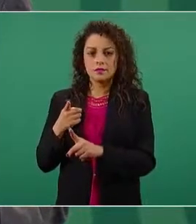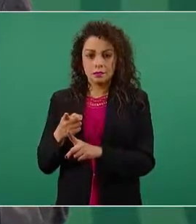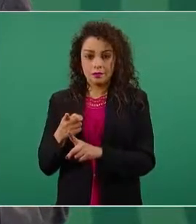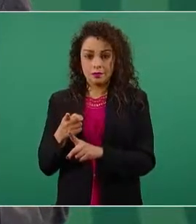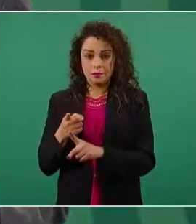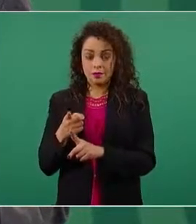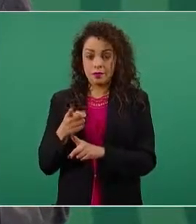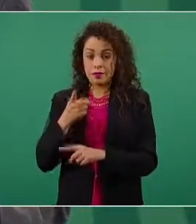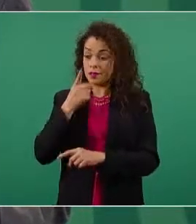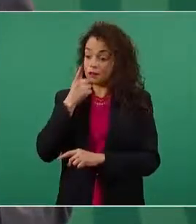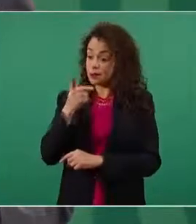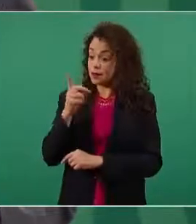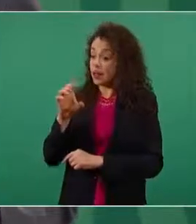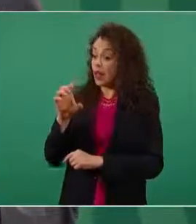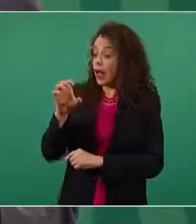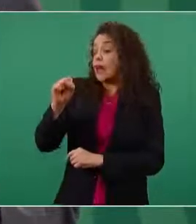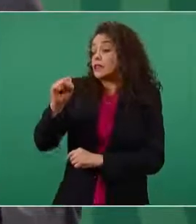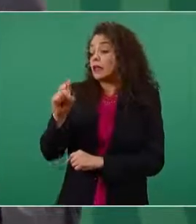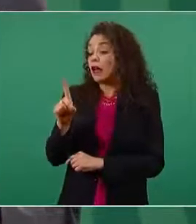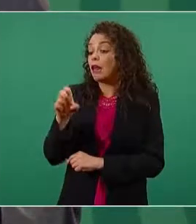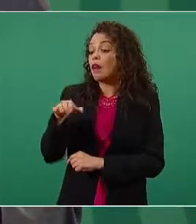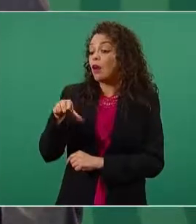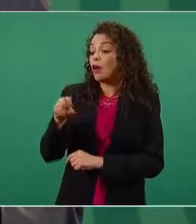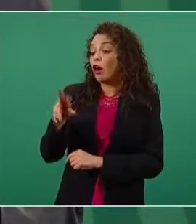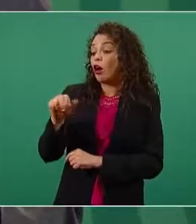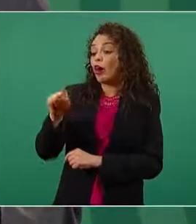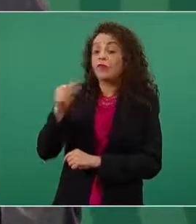pseudodemócratas, que me gustaría que